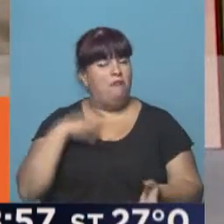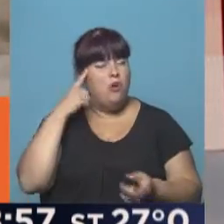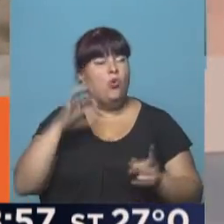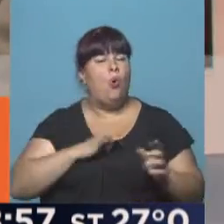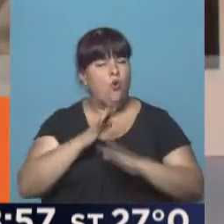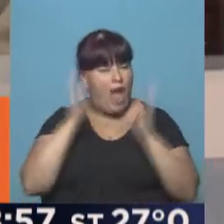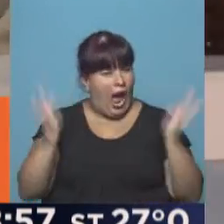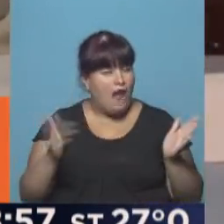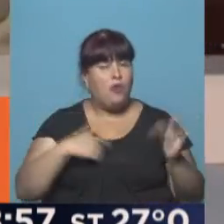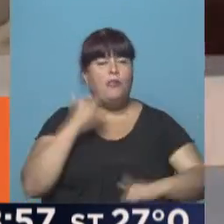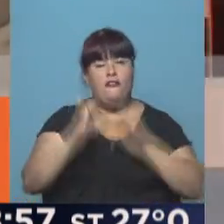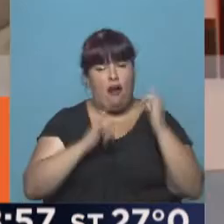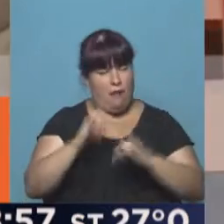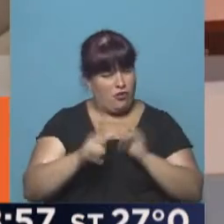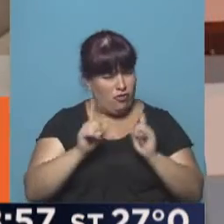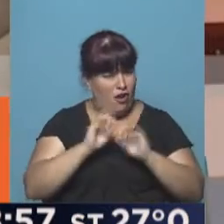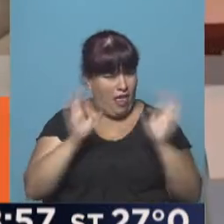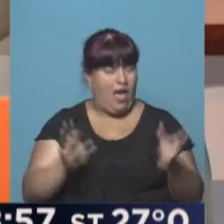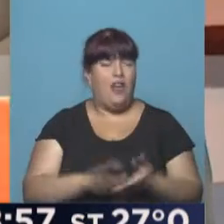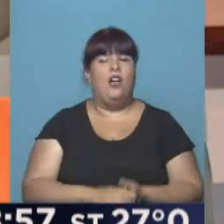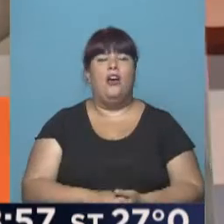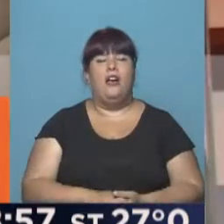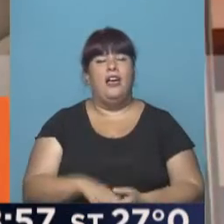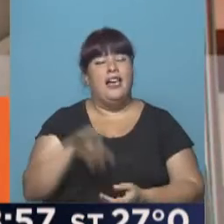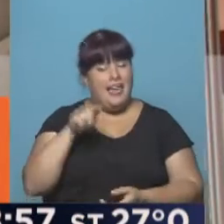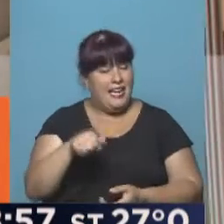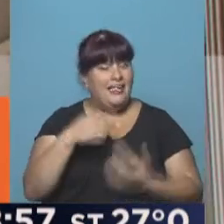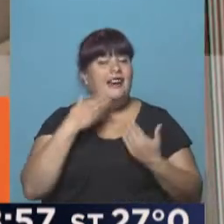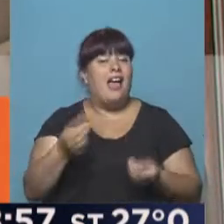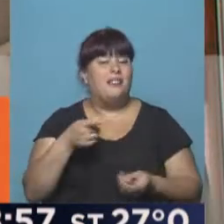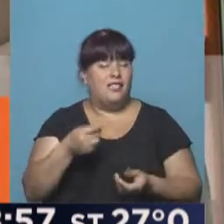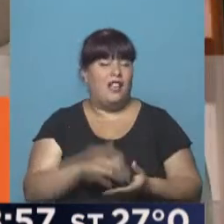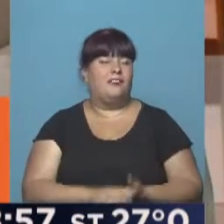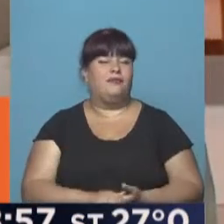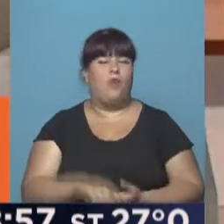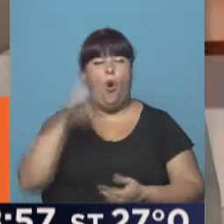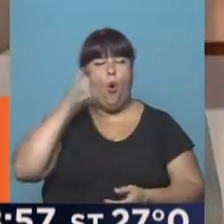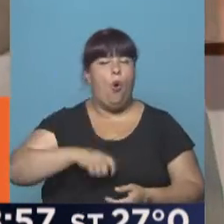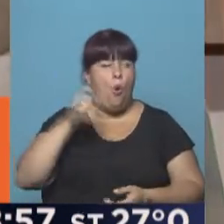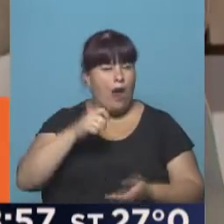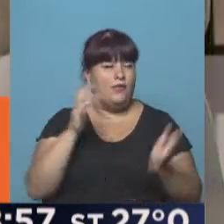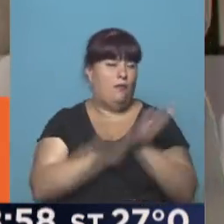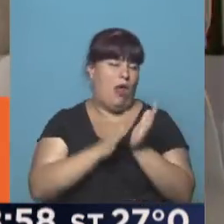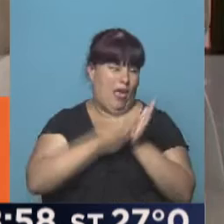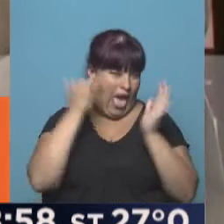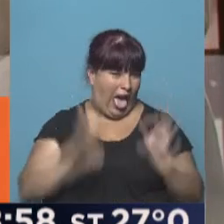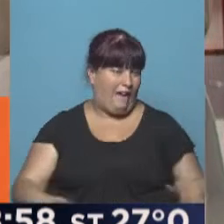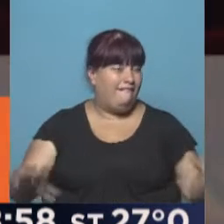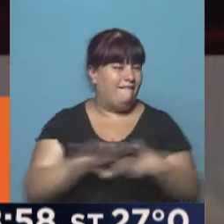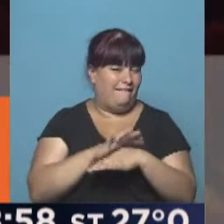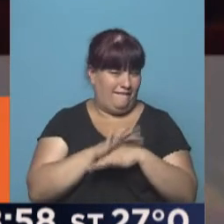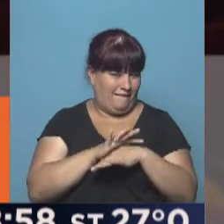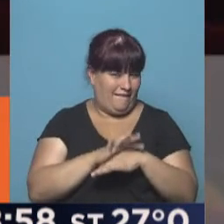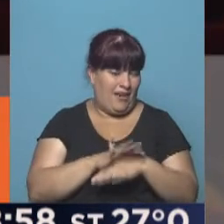año, en uno de mis informes lo decimos, esto es lo que ha hecho que el juez tenga elementos muy